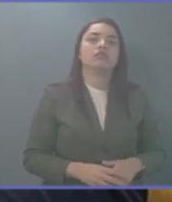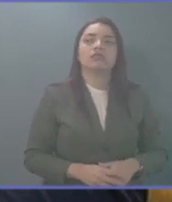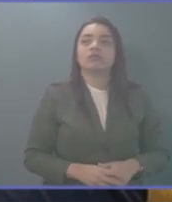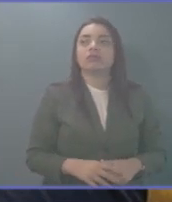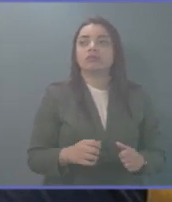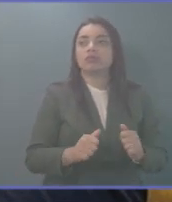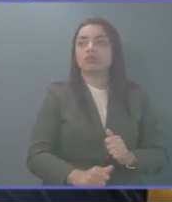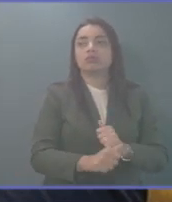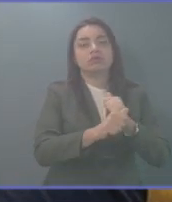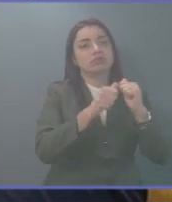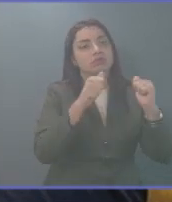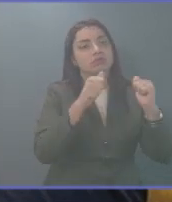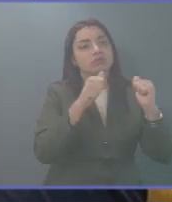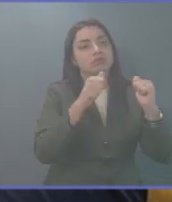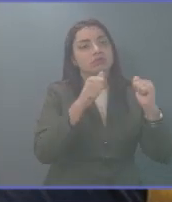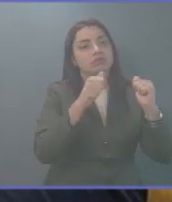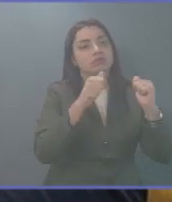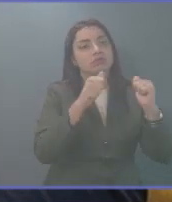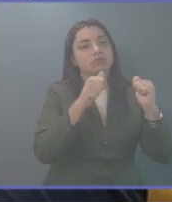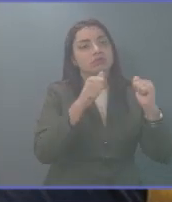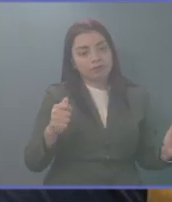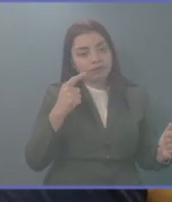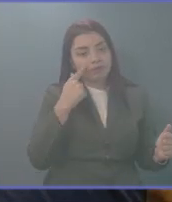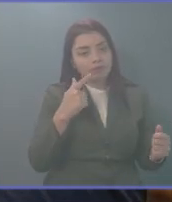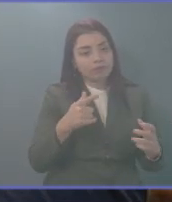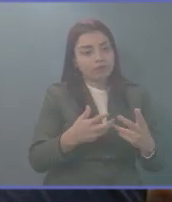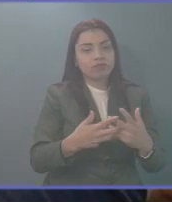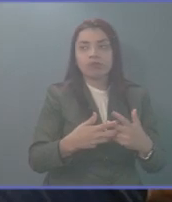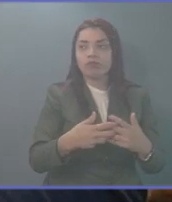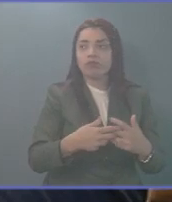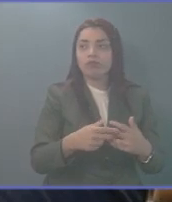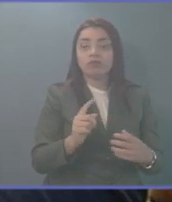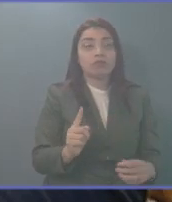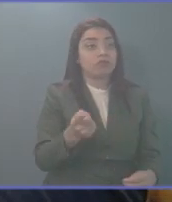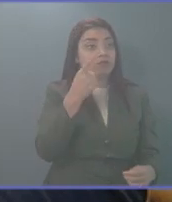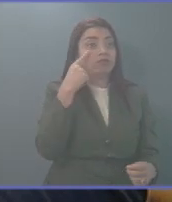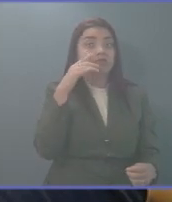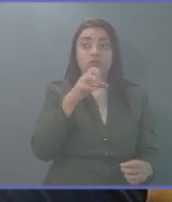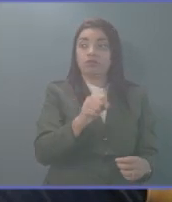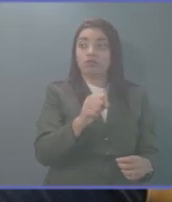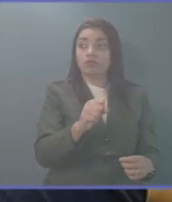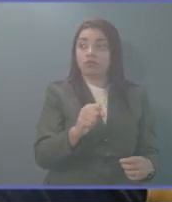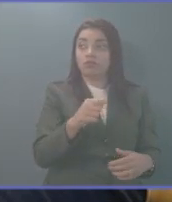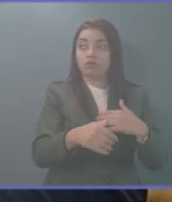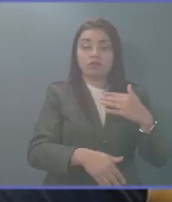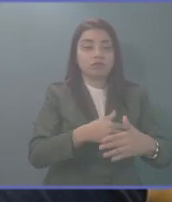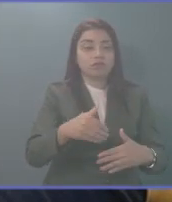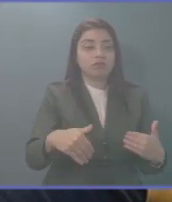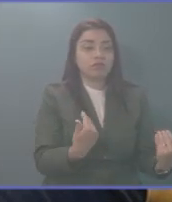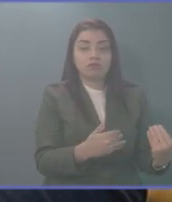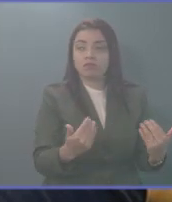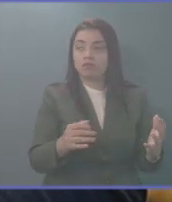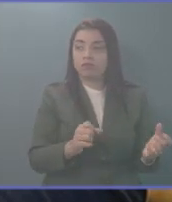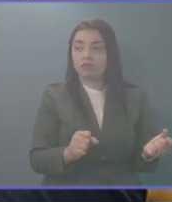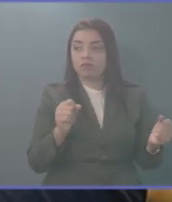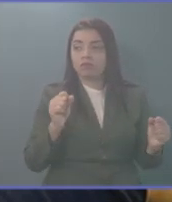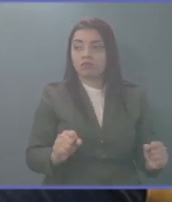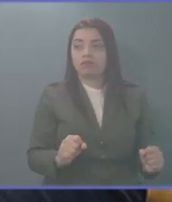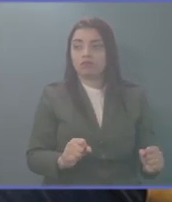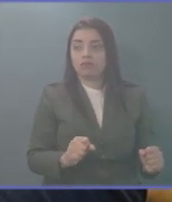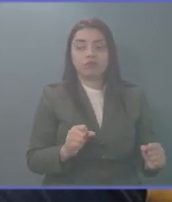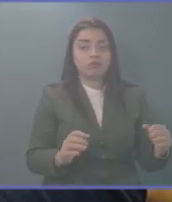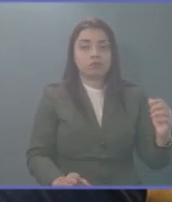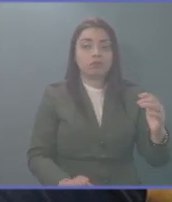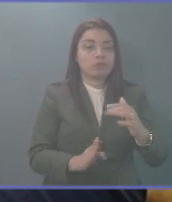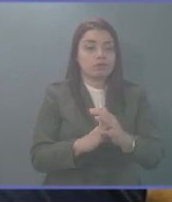En la mañana nos encontramos, vimos las trazas de algas y lo primero que hicimos, activar los protocolos de la planta, suspender la